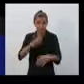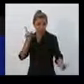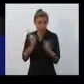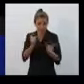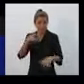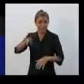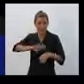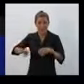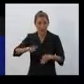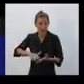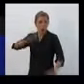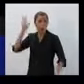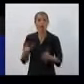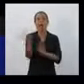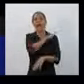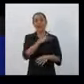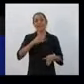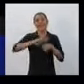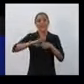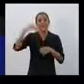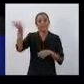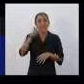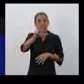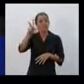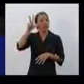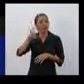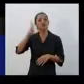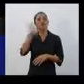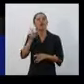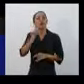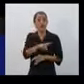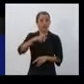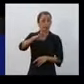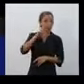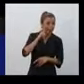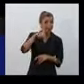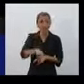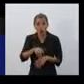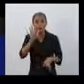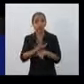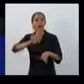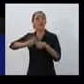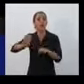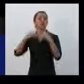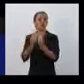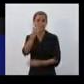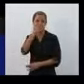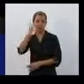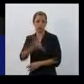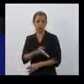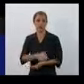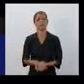llegó al gobierno la deuda externa era el 38 por ciento del producto hoy es el 100 por ciento eso fue lo que nos